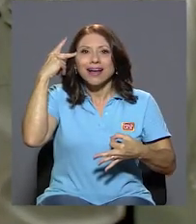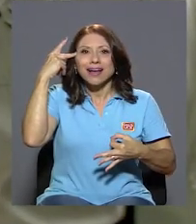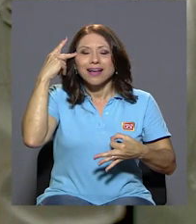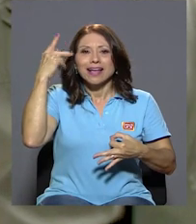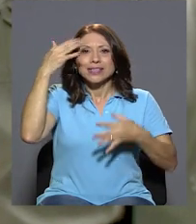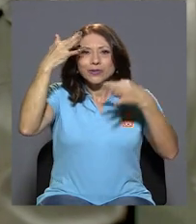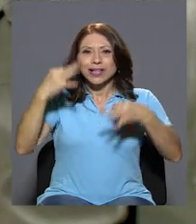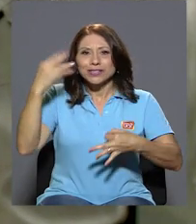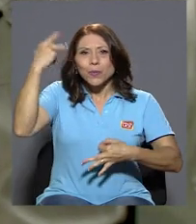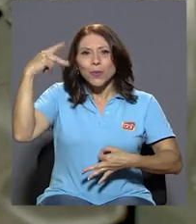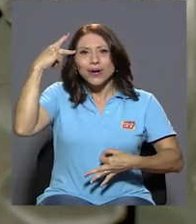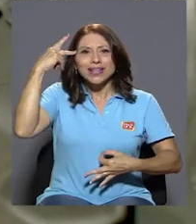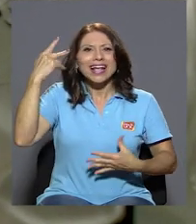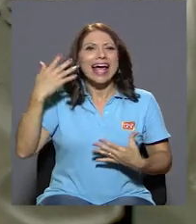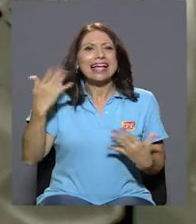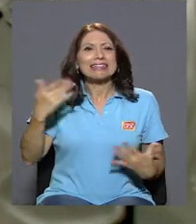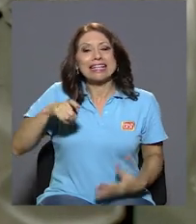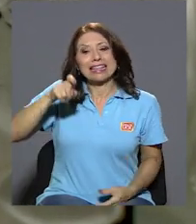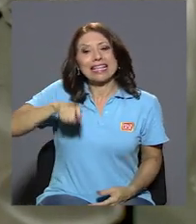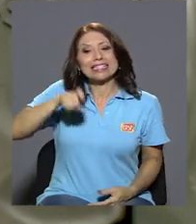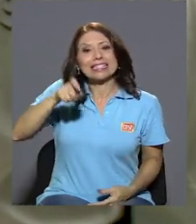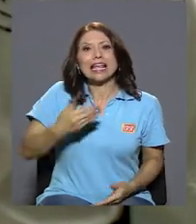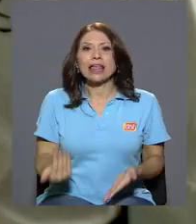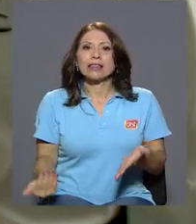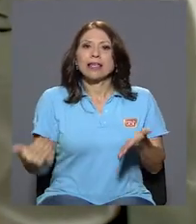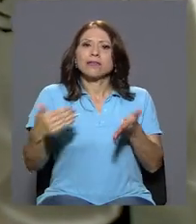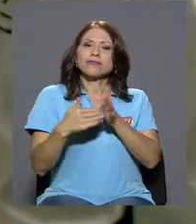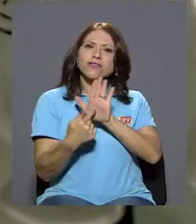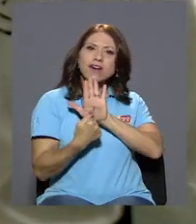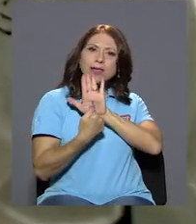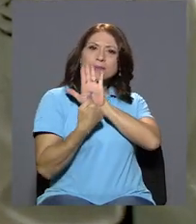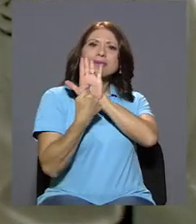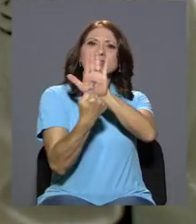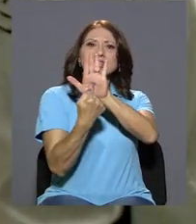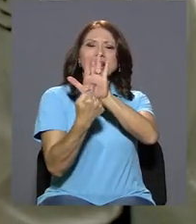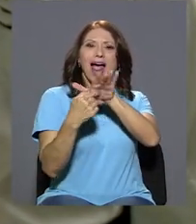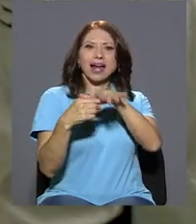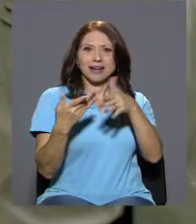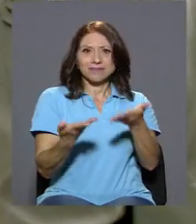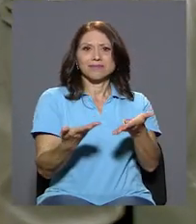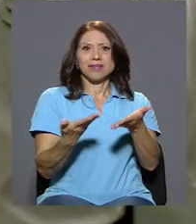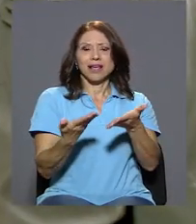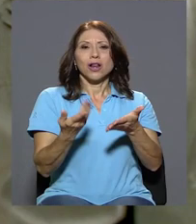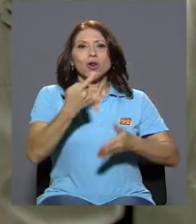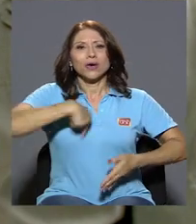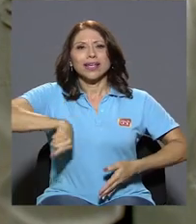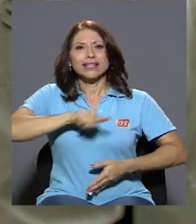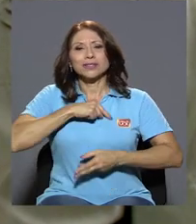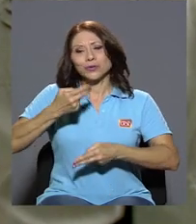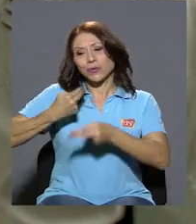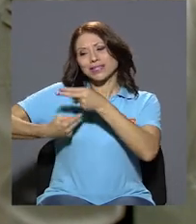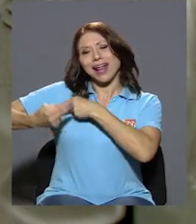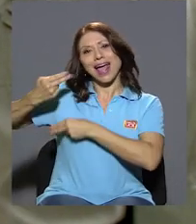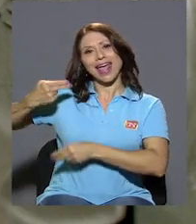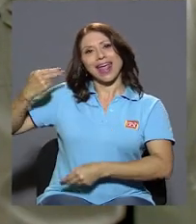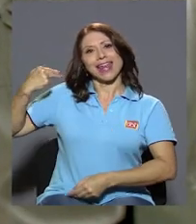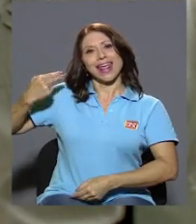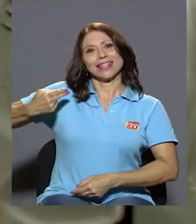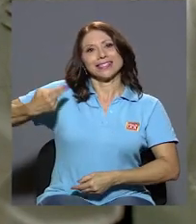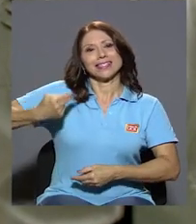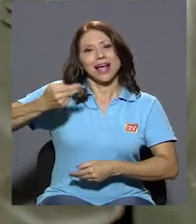una decisión política es es la necesidad de reivindicar lo que es nuestra herencia